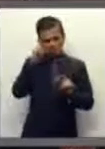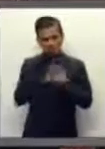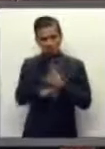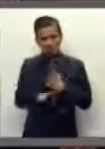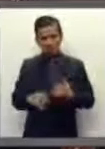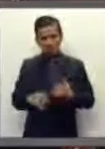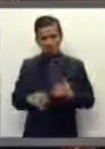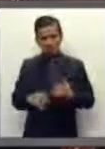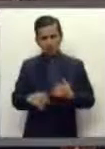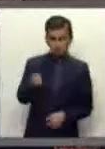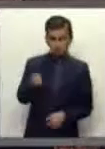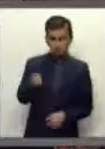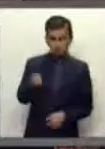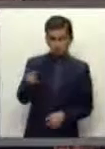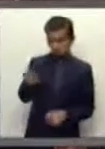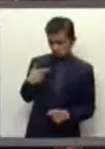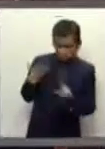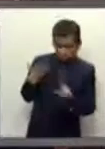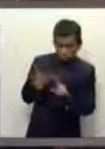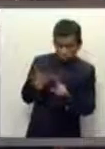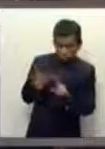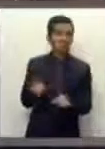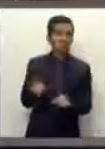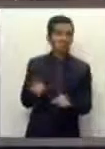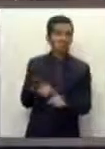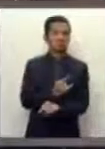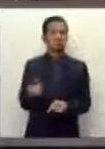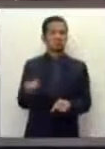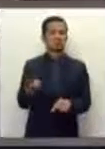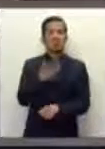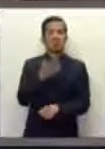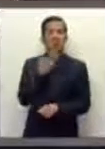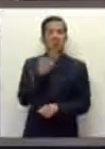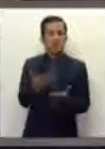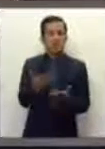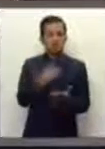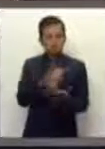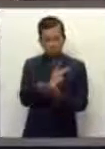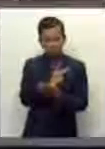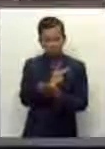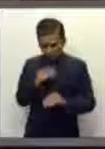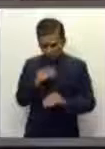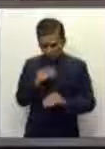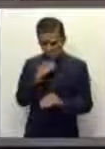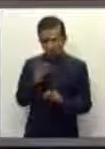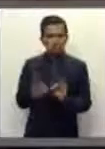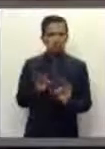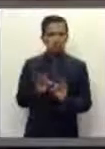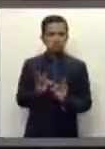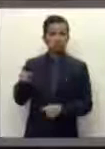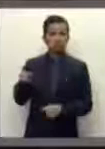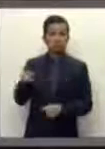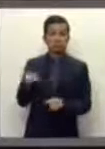la Federación no cumple con los objetivos debido a las fallas en el diseño de la estrategia, las deficiencias de